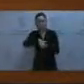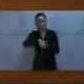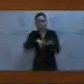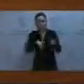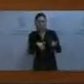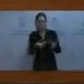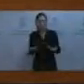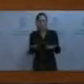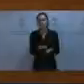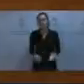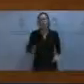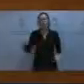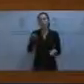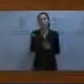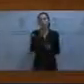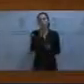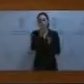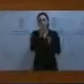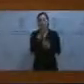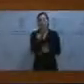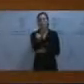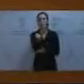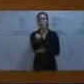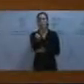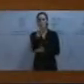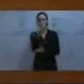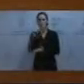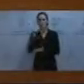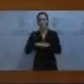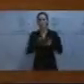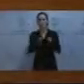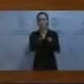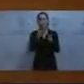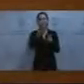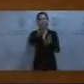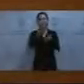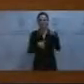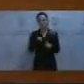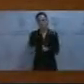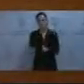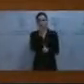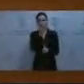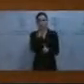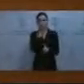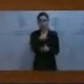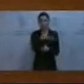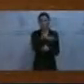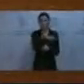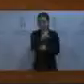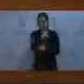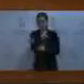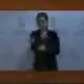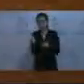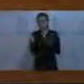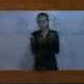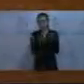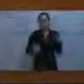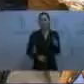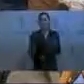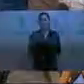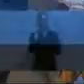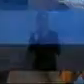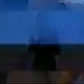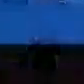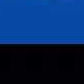terminar reiterando el apoyo del Partido Popular al sector de la minería, pero no sé si ustedes del Grupo Podemos pueden decir lo mismo. Gracias.